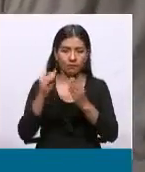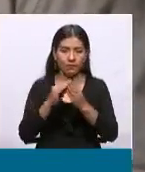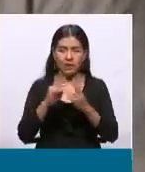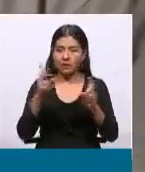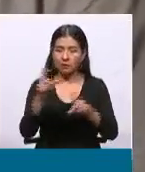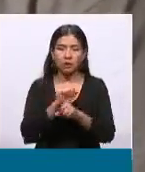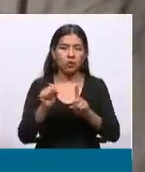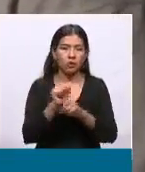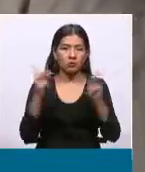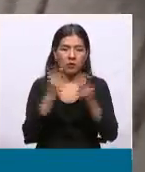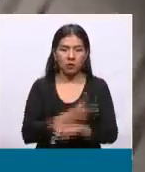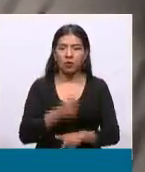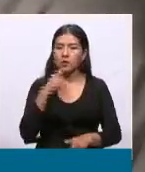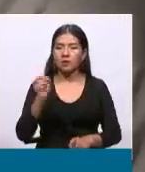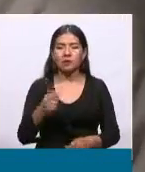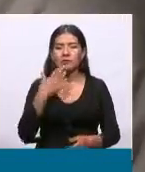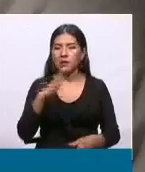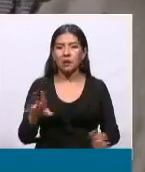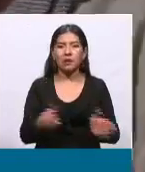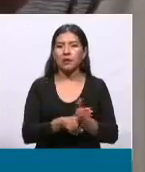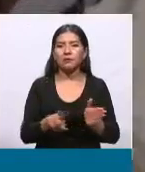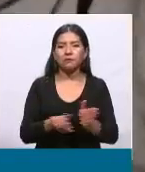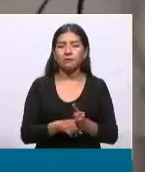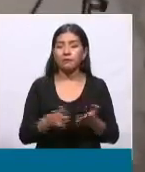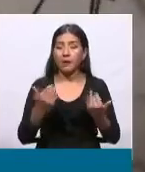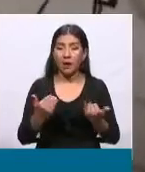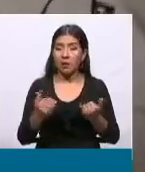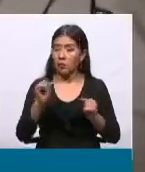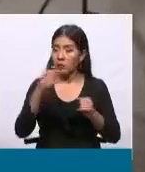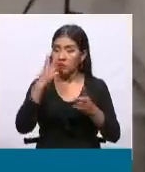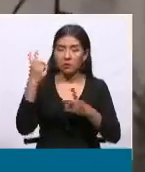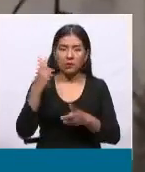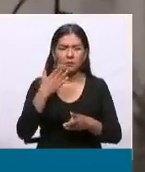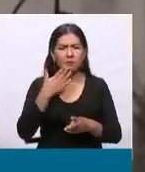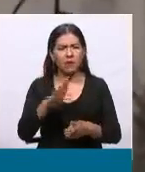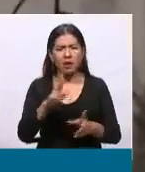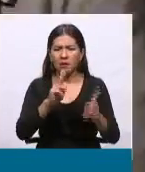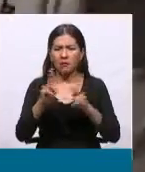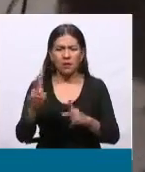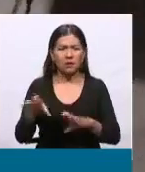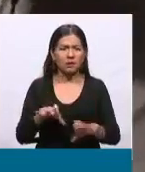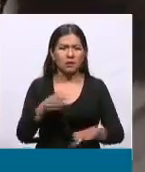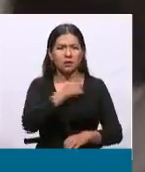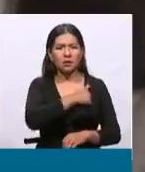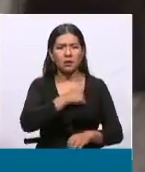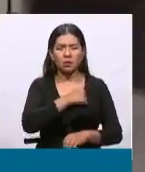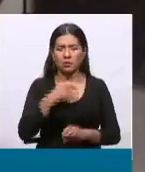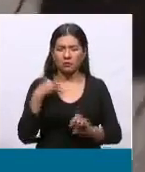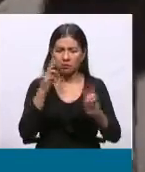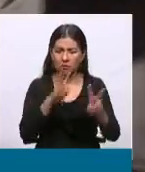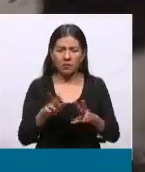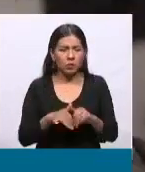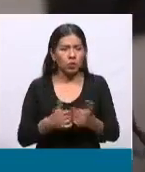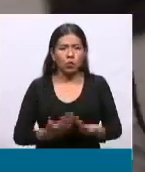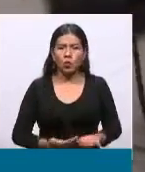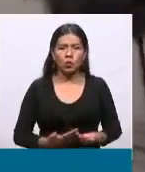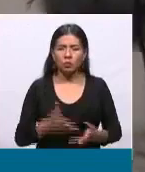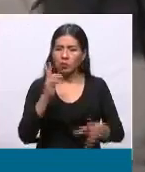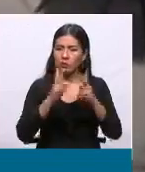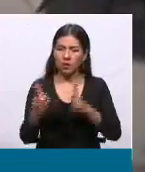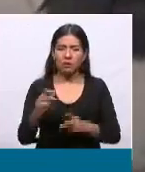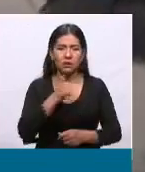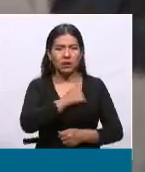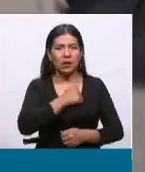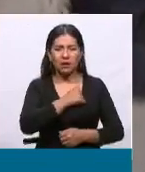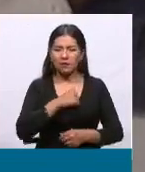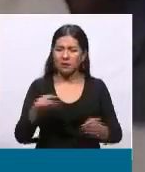esa situación, señora. Muy mal, pues mire, que en este momento, mire tanta maldad que están haciendo en este momento. Oiga, es posible que la gente pueda actuar